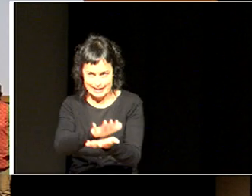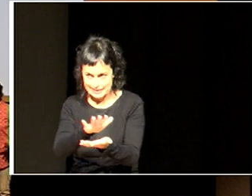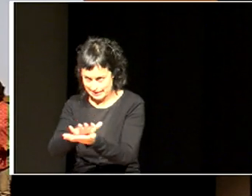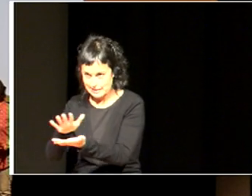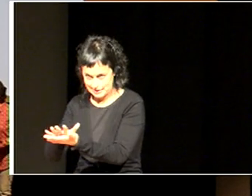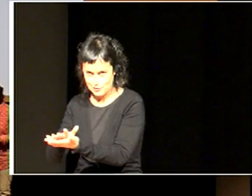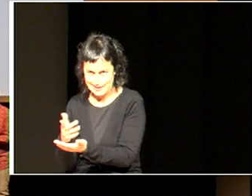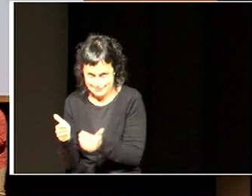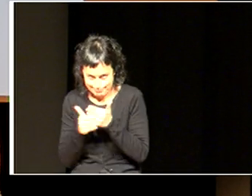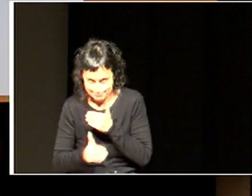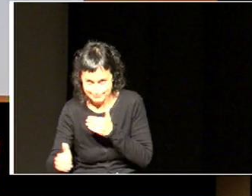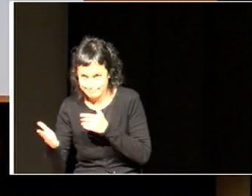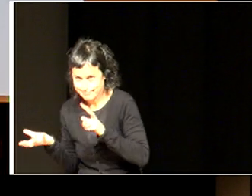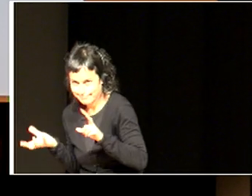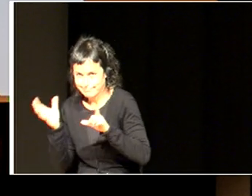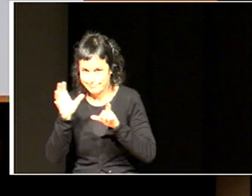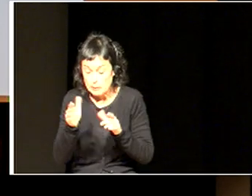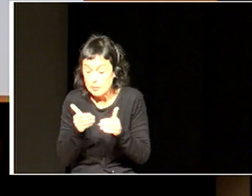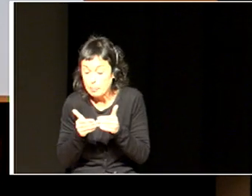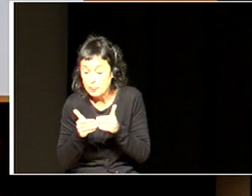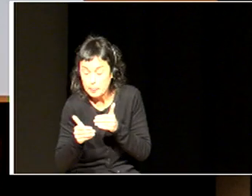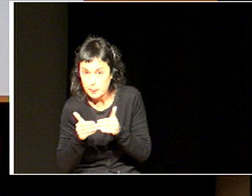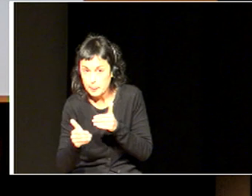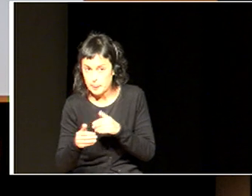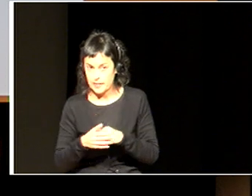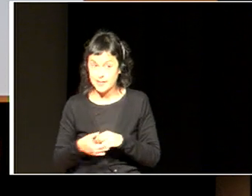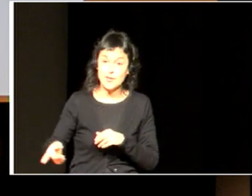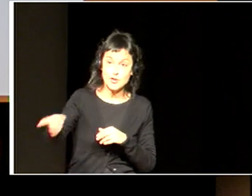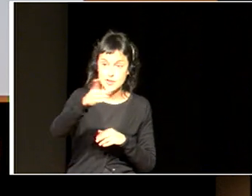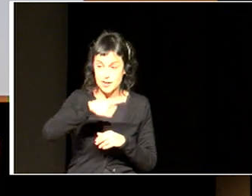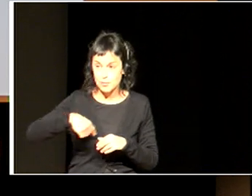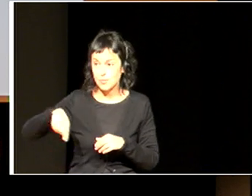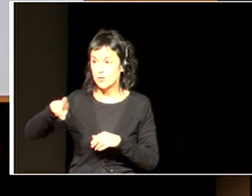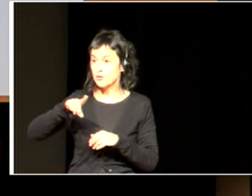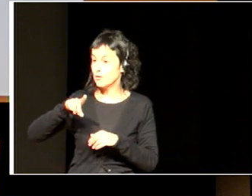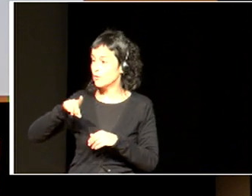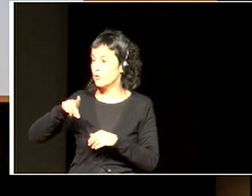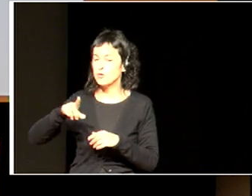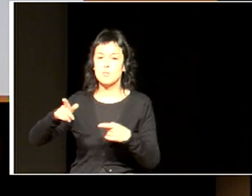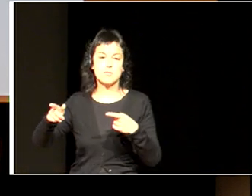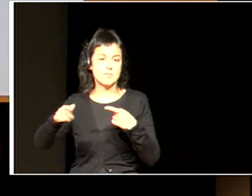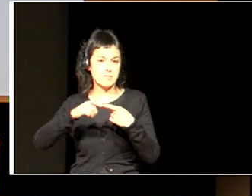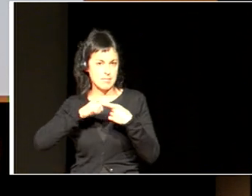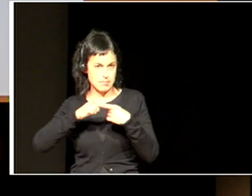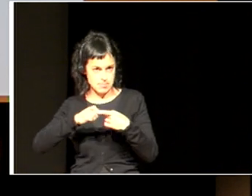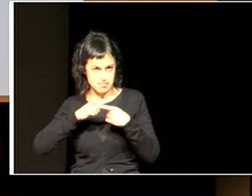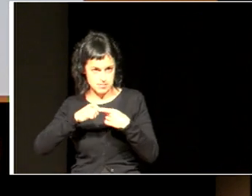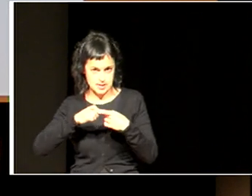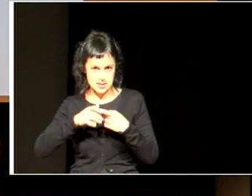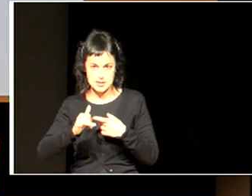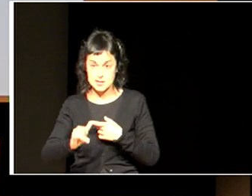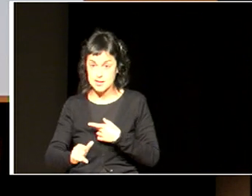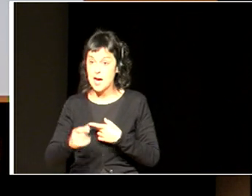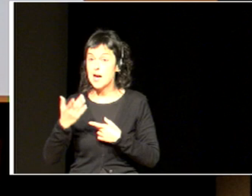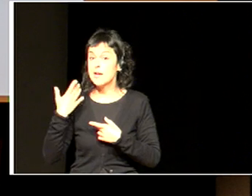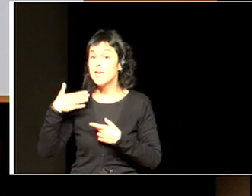bien dentro de poco tiempo tendréis a vuestra disposición materiales en los que cada uno de estos pilares